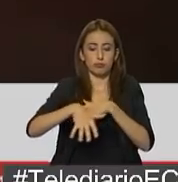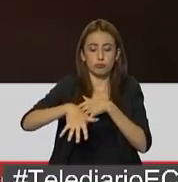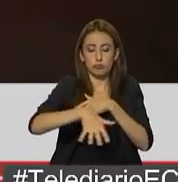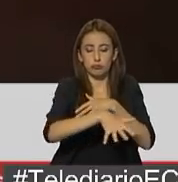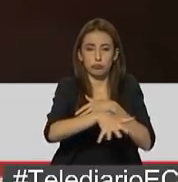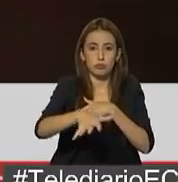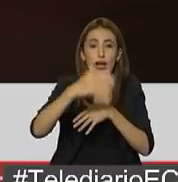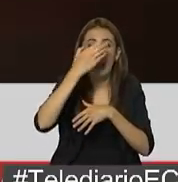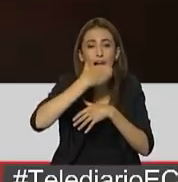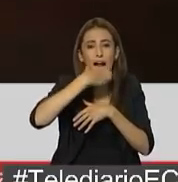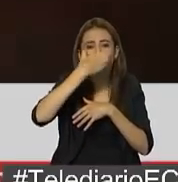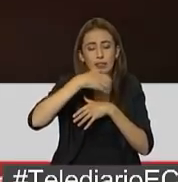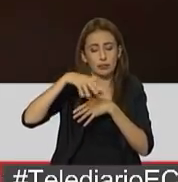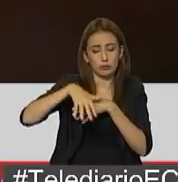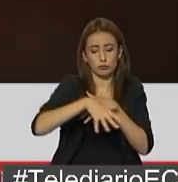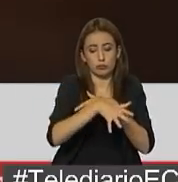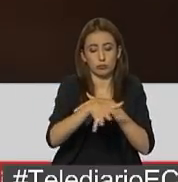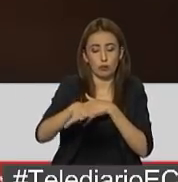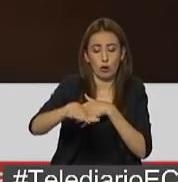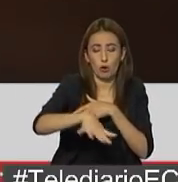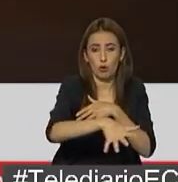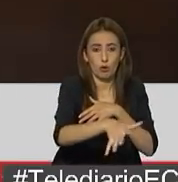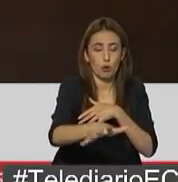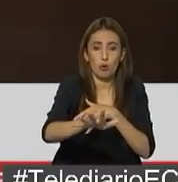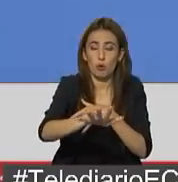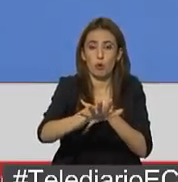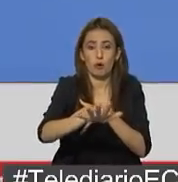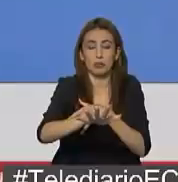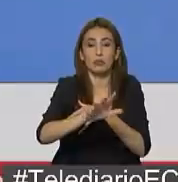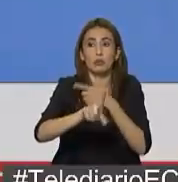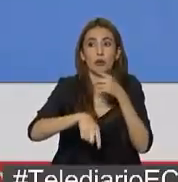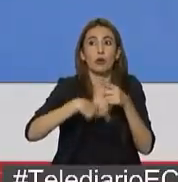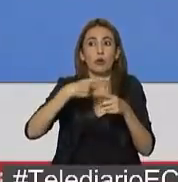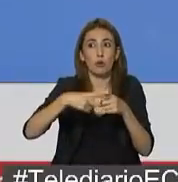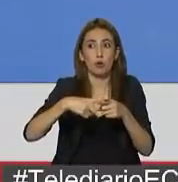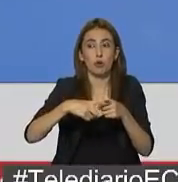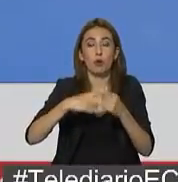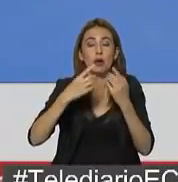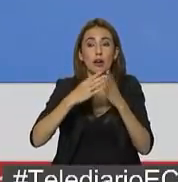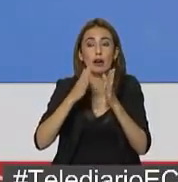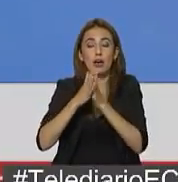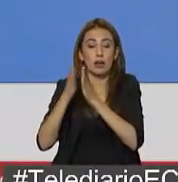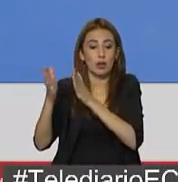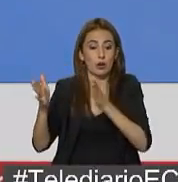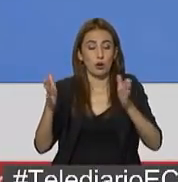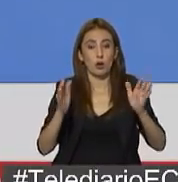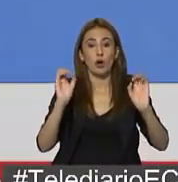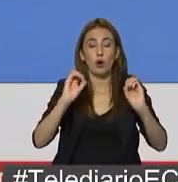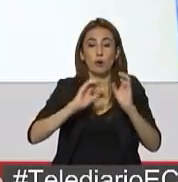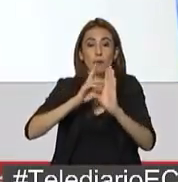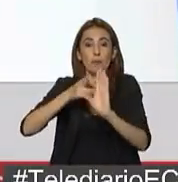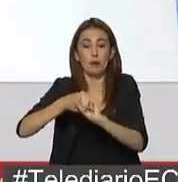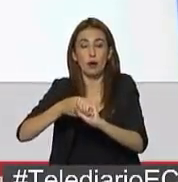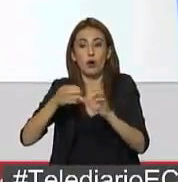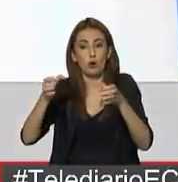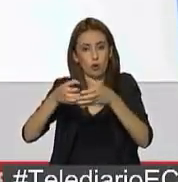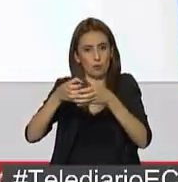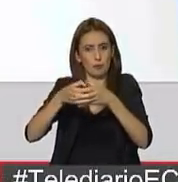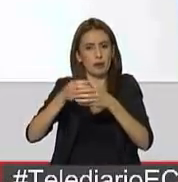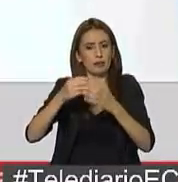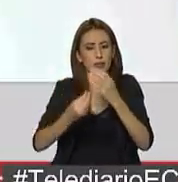flujo desciende por esa pendiente muy fuerte, entonces los frentes del flujo o partes del flujo un poco más